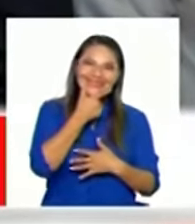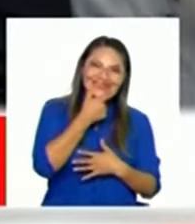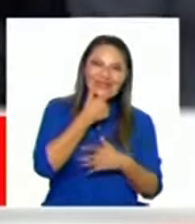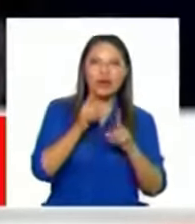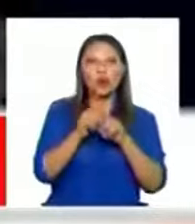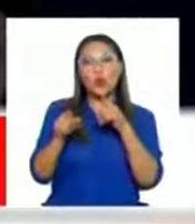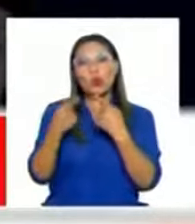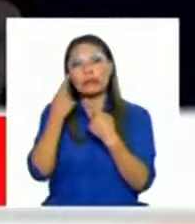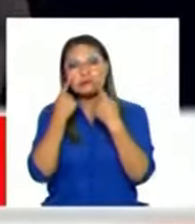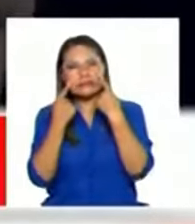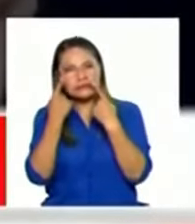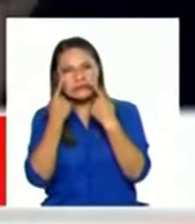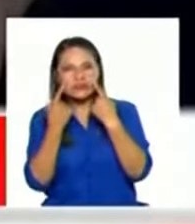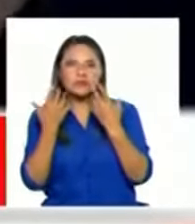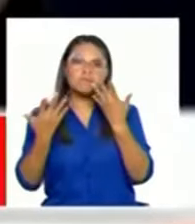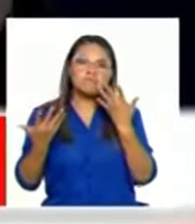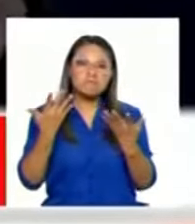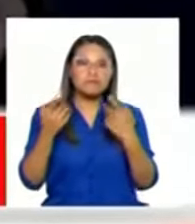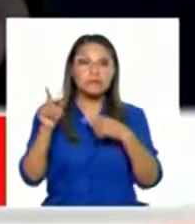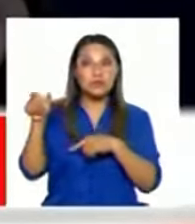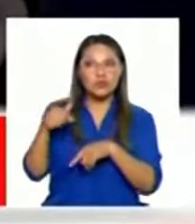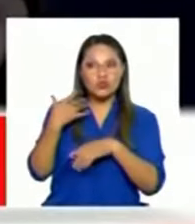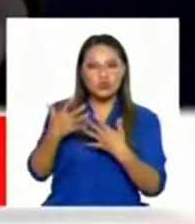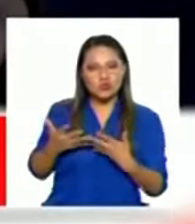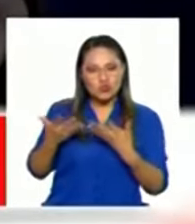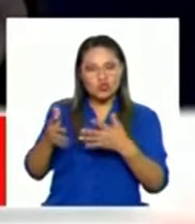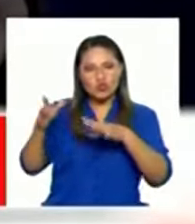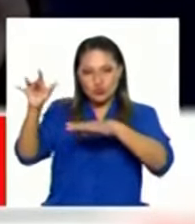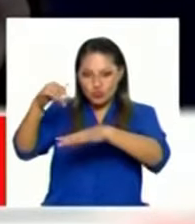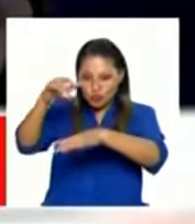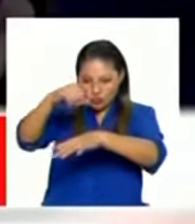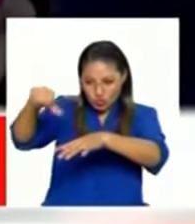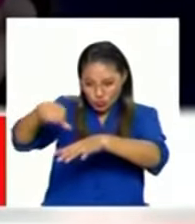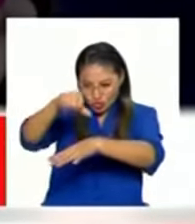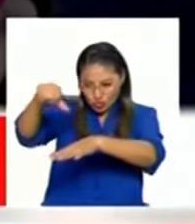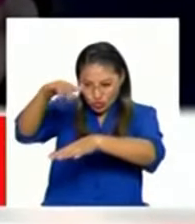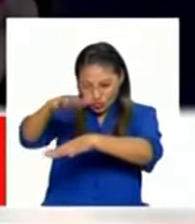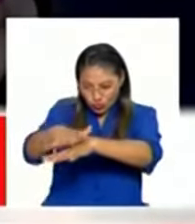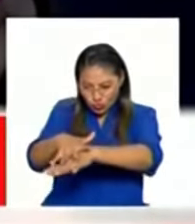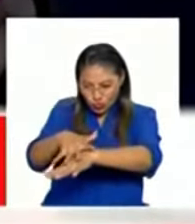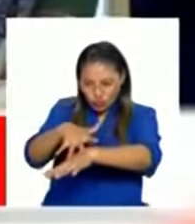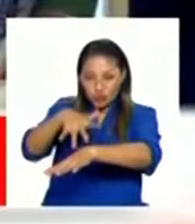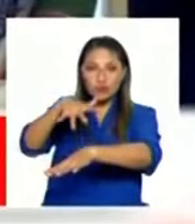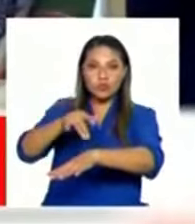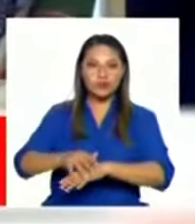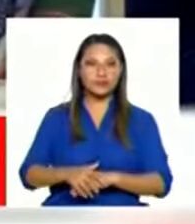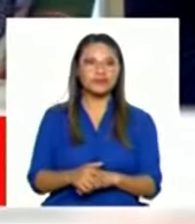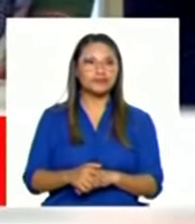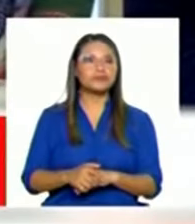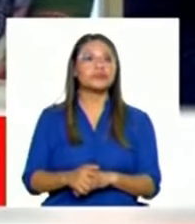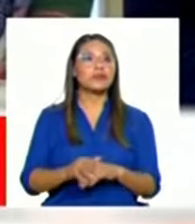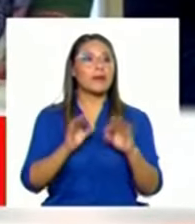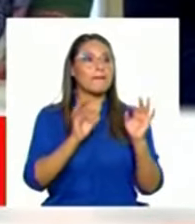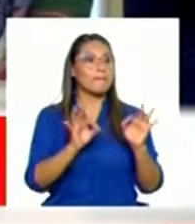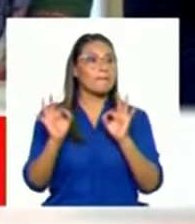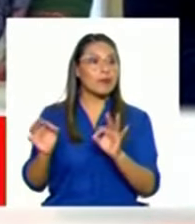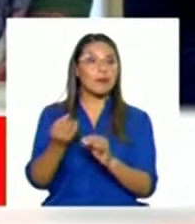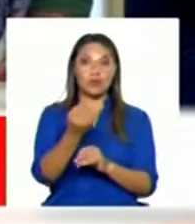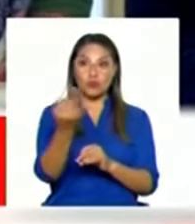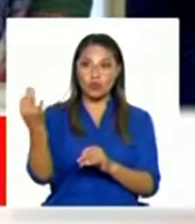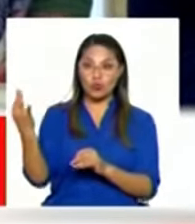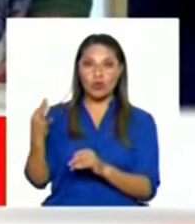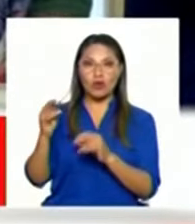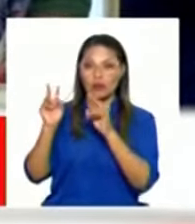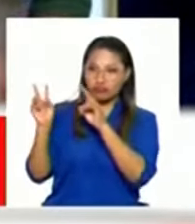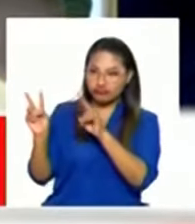y otras veían entre lágrimas cómo el Papa derramaba el agua bendita sobre sus pies. Fueron las mismas reclusas quienes invitaron